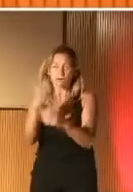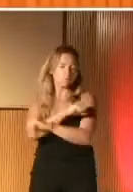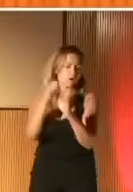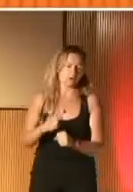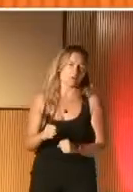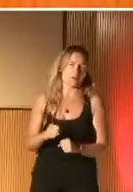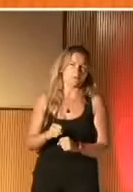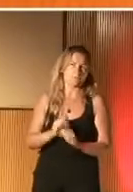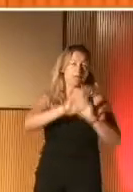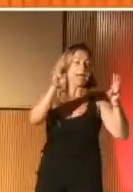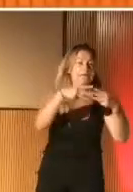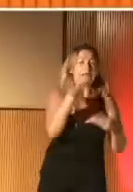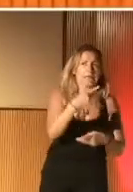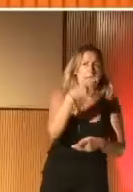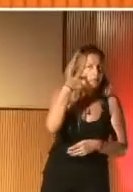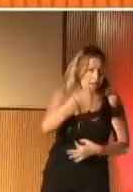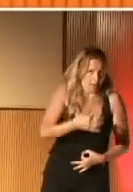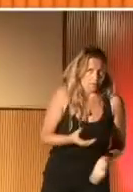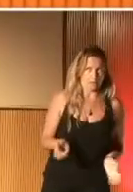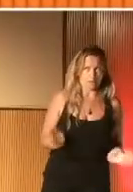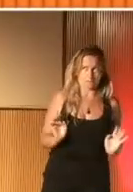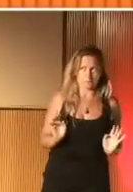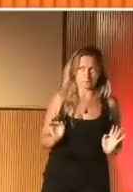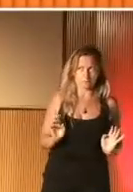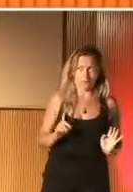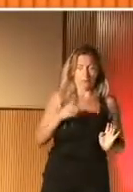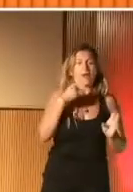dicen que es verdad. Y si en Internet lo dice, tiene que ser verdad, ¿no?